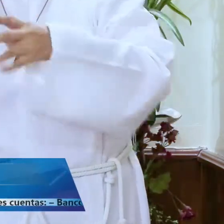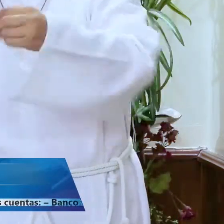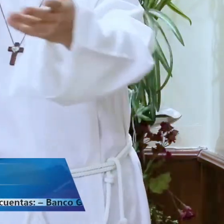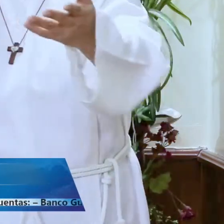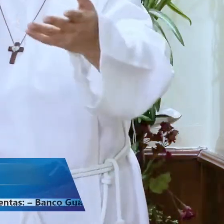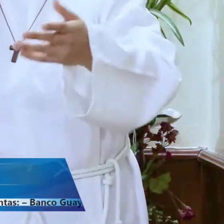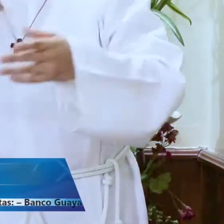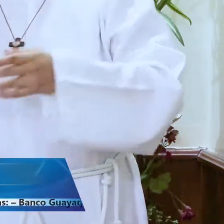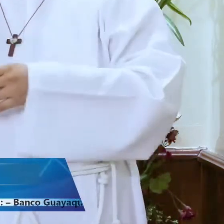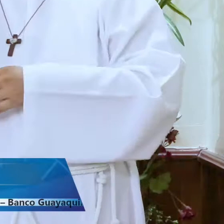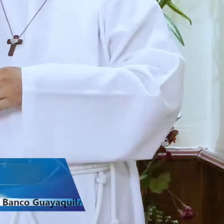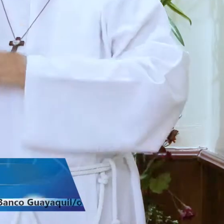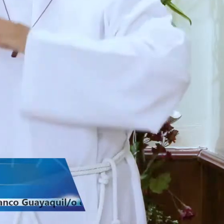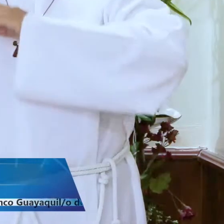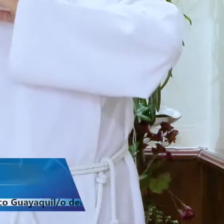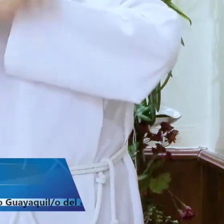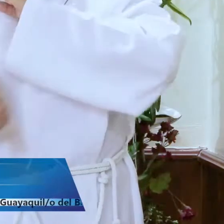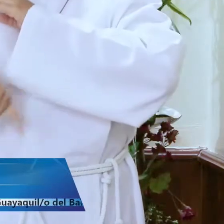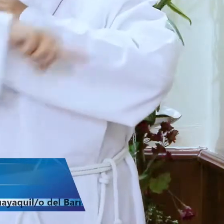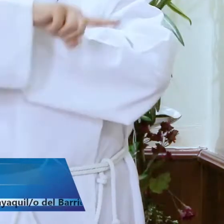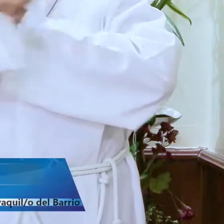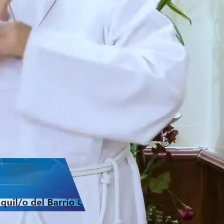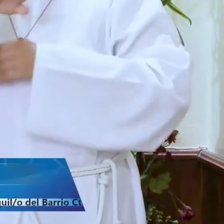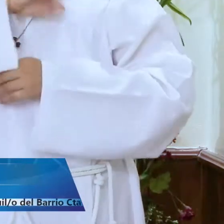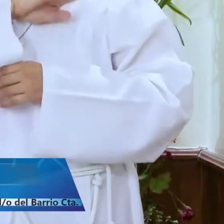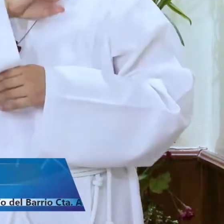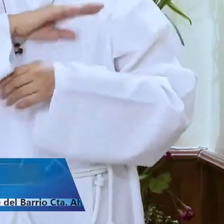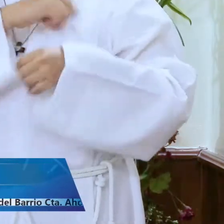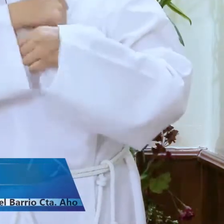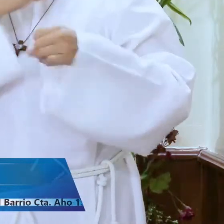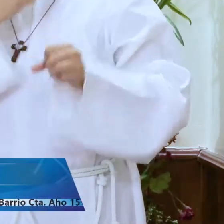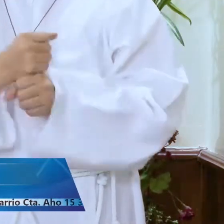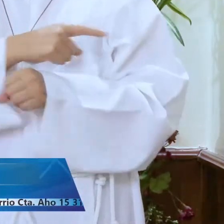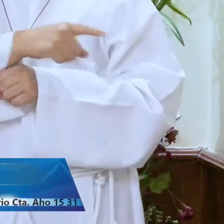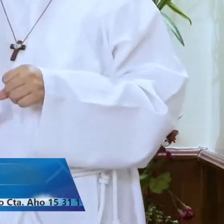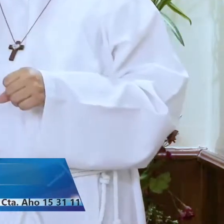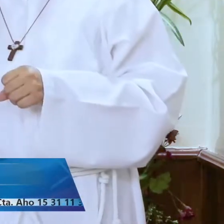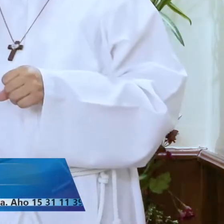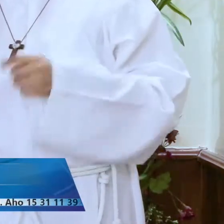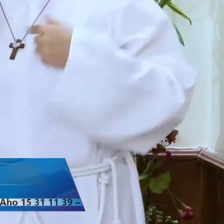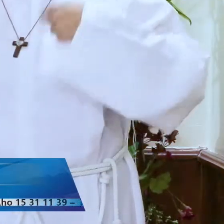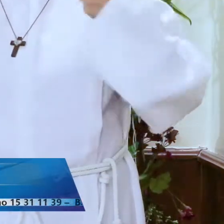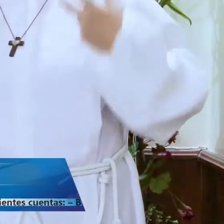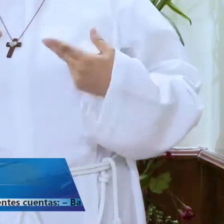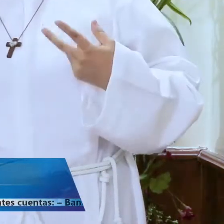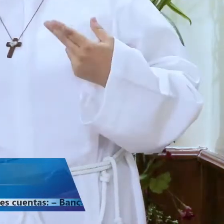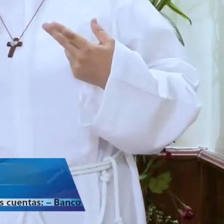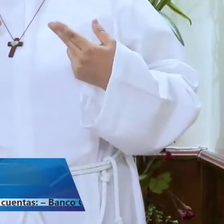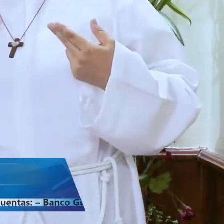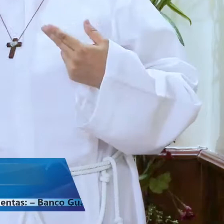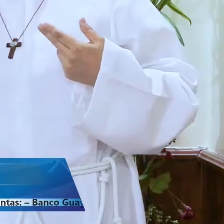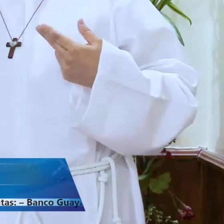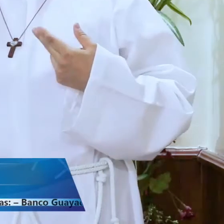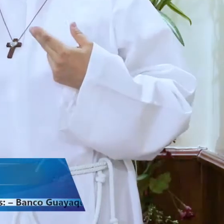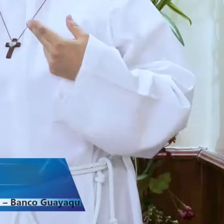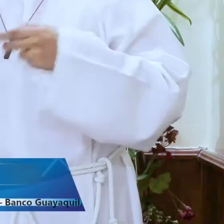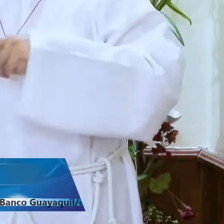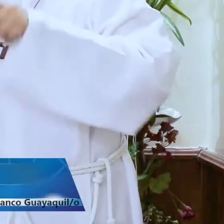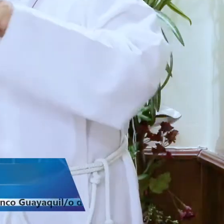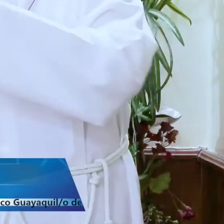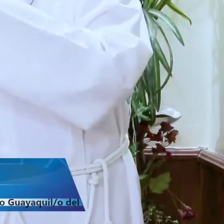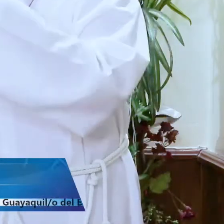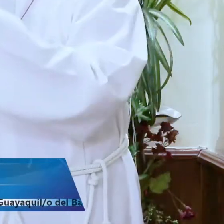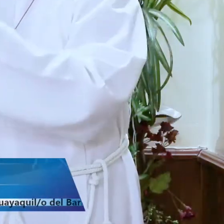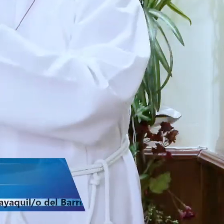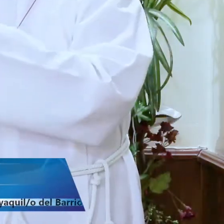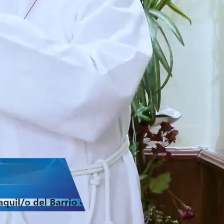castigar la maldad de las acciones de ustedes yo mismo reuniré al resto de mis ovejas